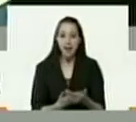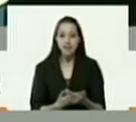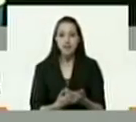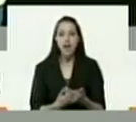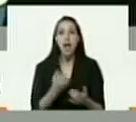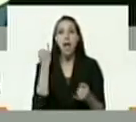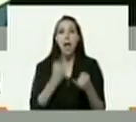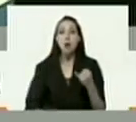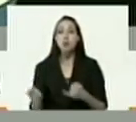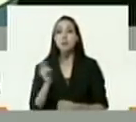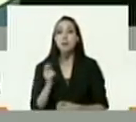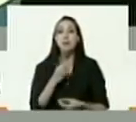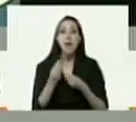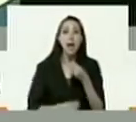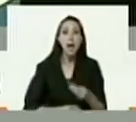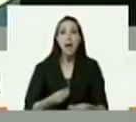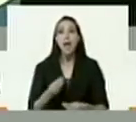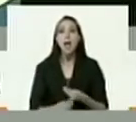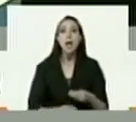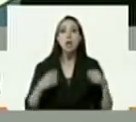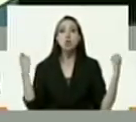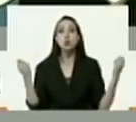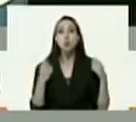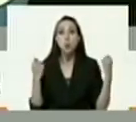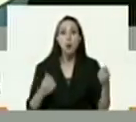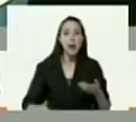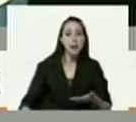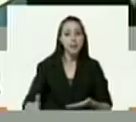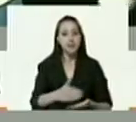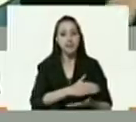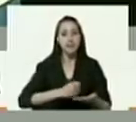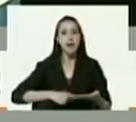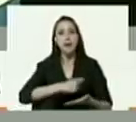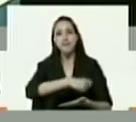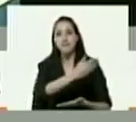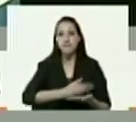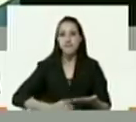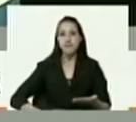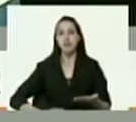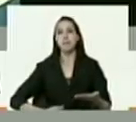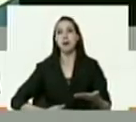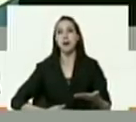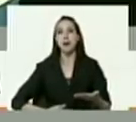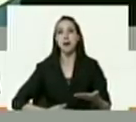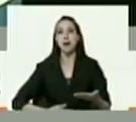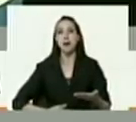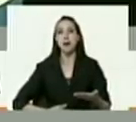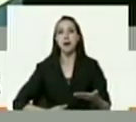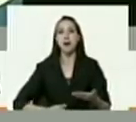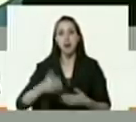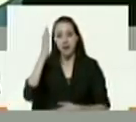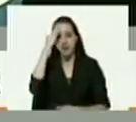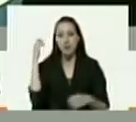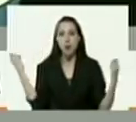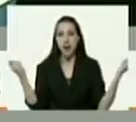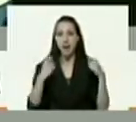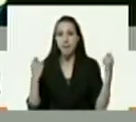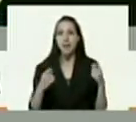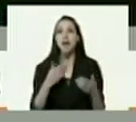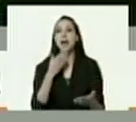se han hecho jornadas de recolección de firmas, en una campaña muy clara, donde